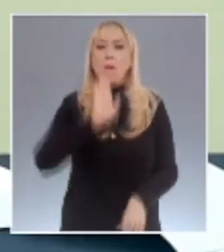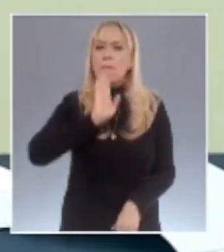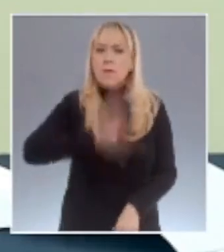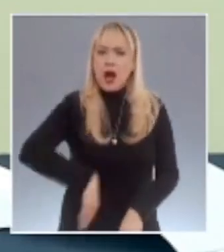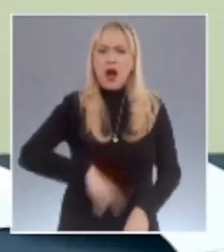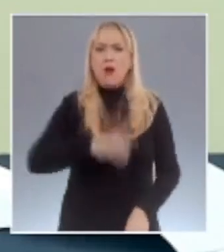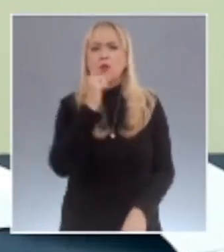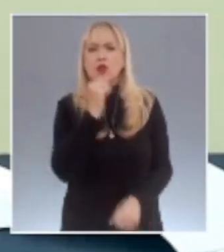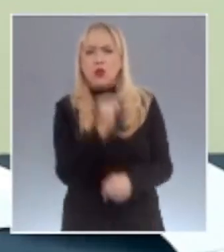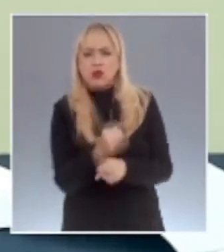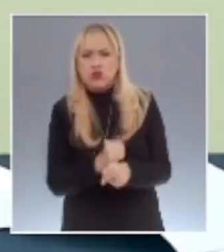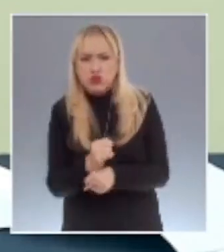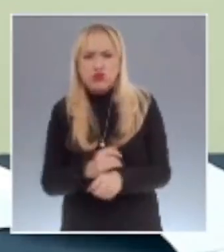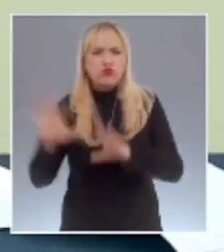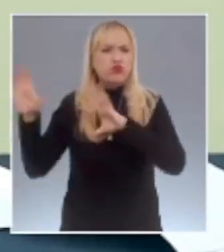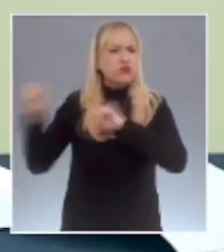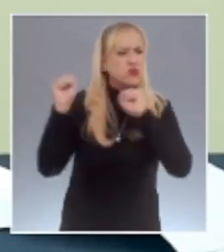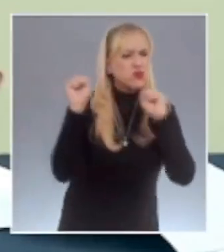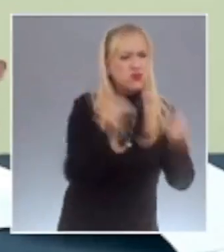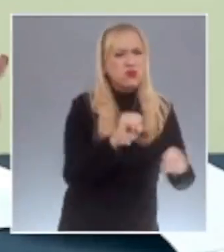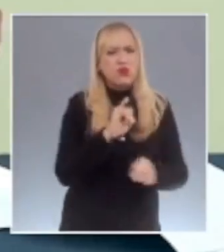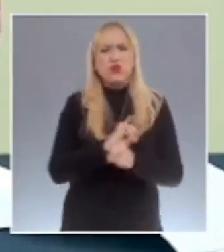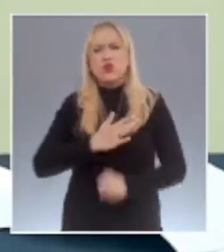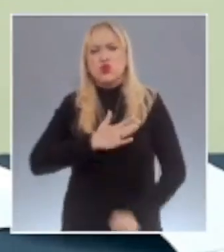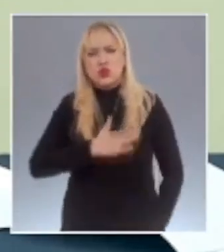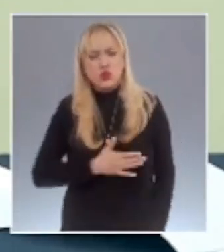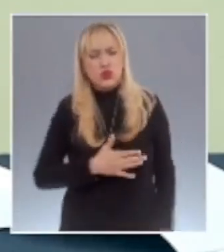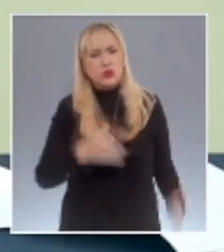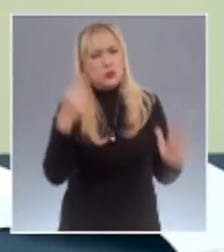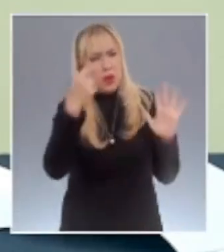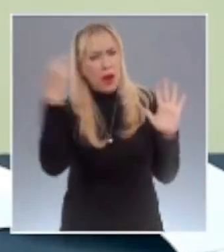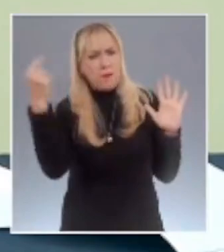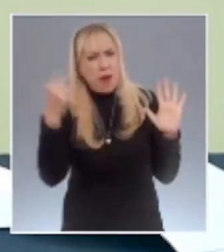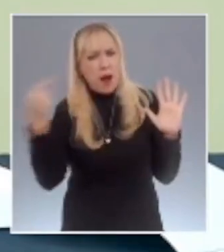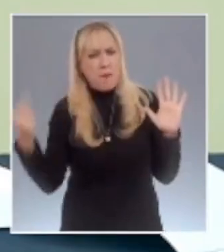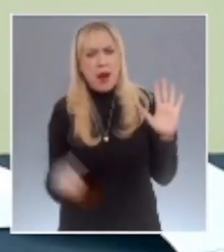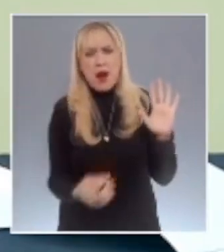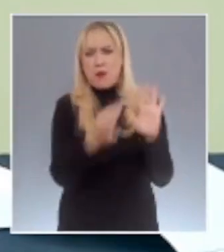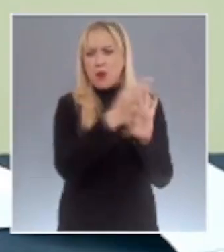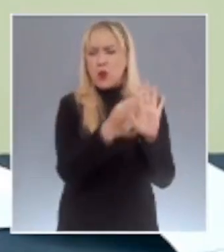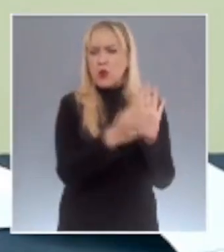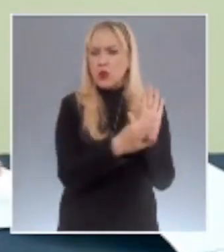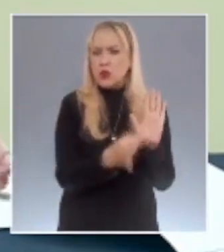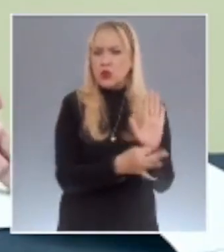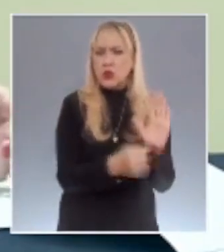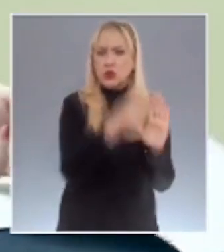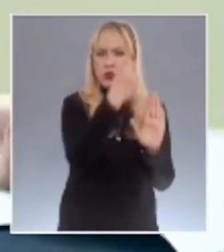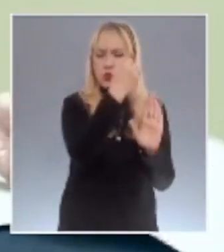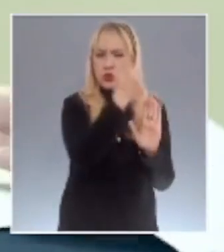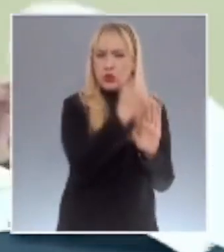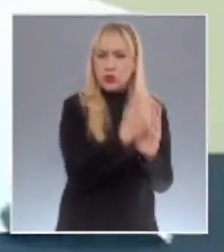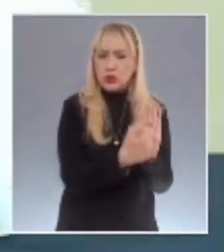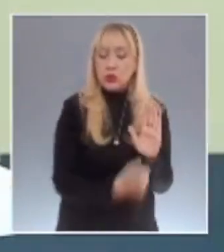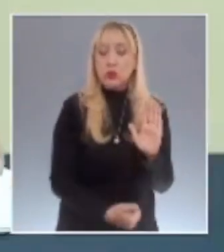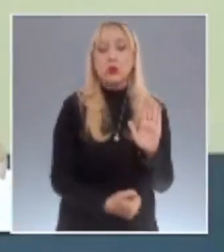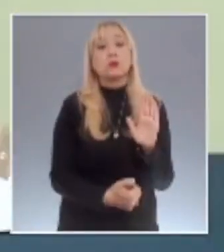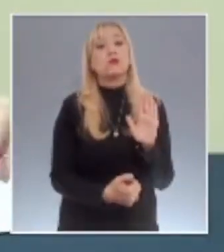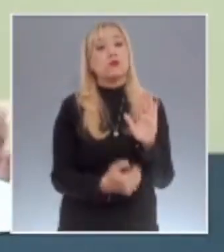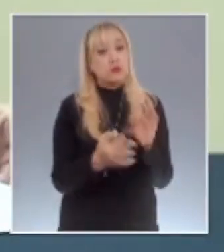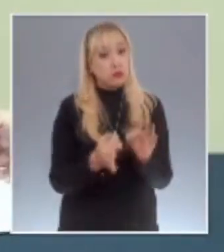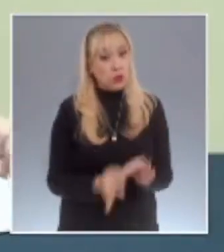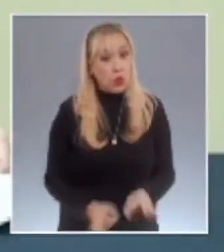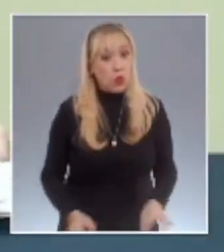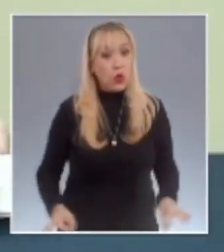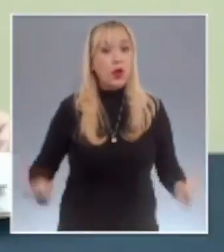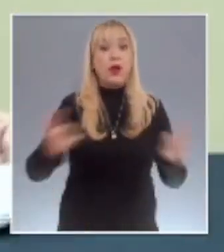llama lineamientos, que llama indicadores, que llama principios, son muy relevantes para